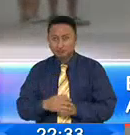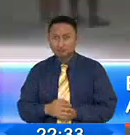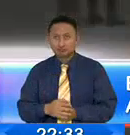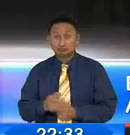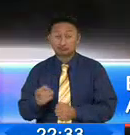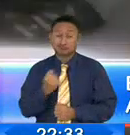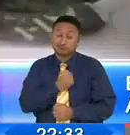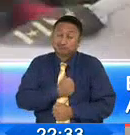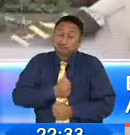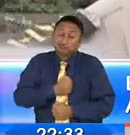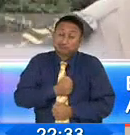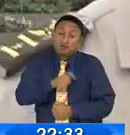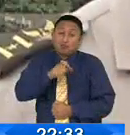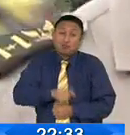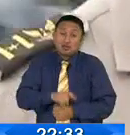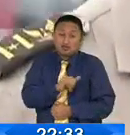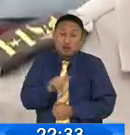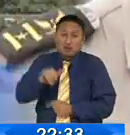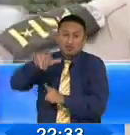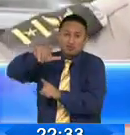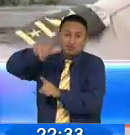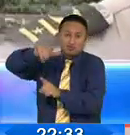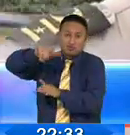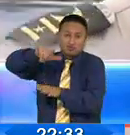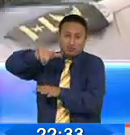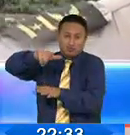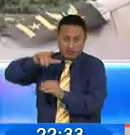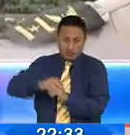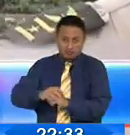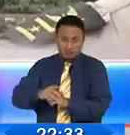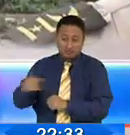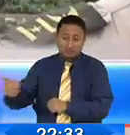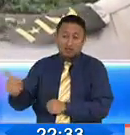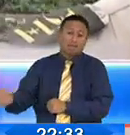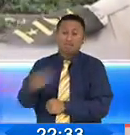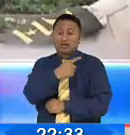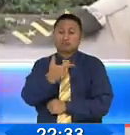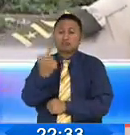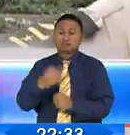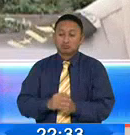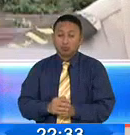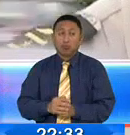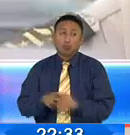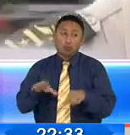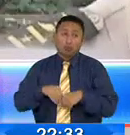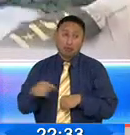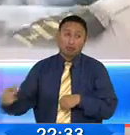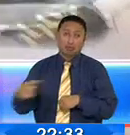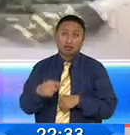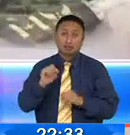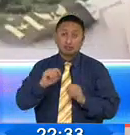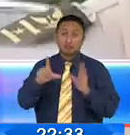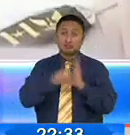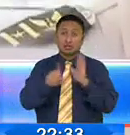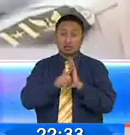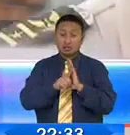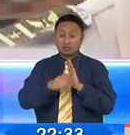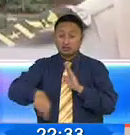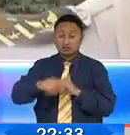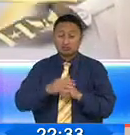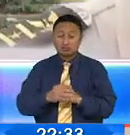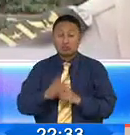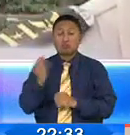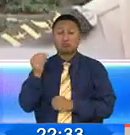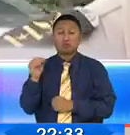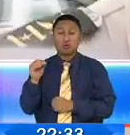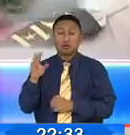son aprovechados, son abusados por parte de estas organizaciones debido a las bondades que tiene la ley. La máxima pena que tiene un adolescente